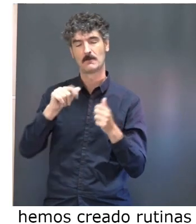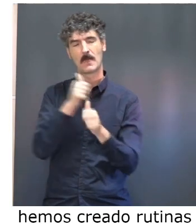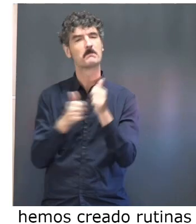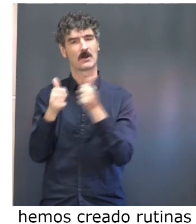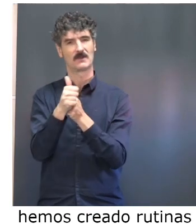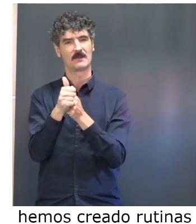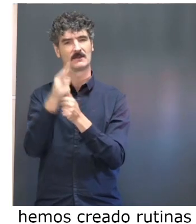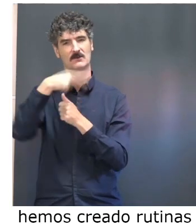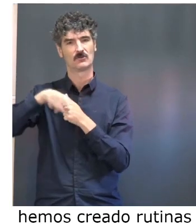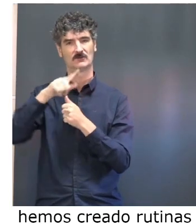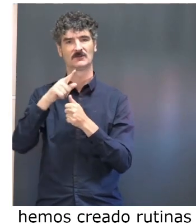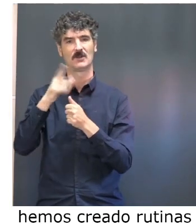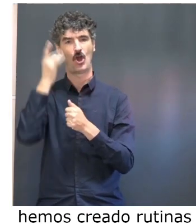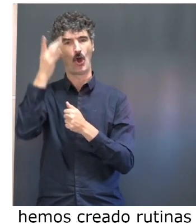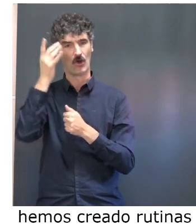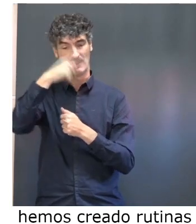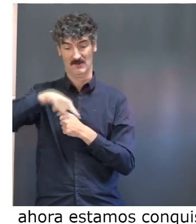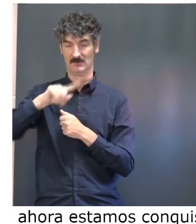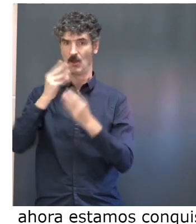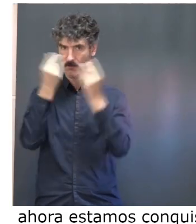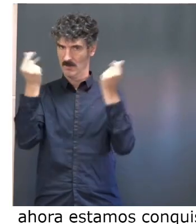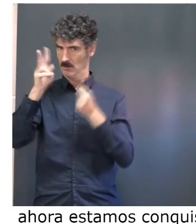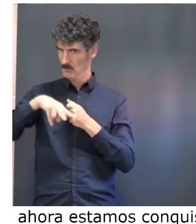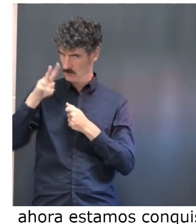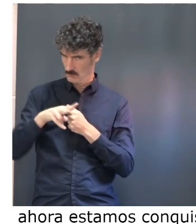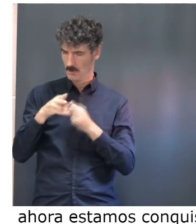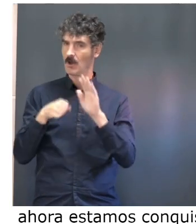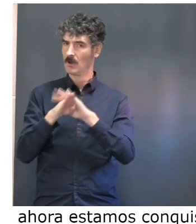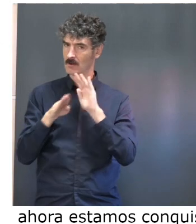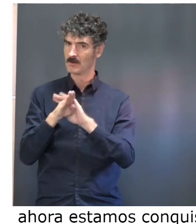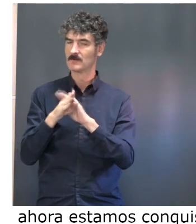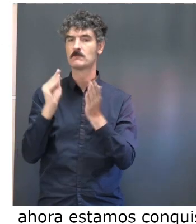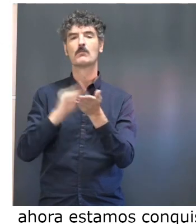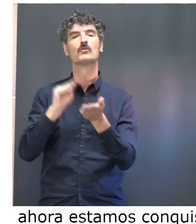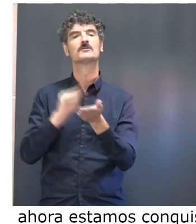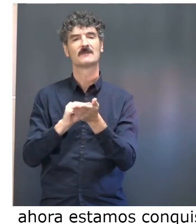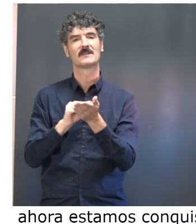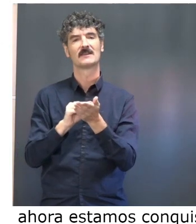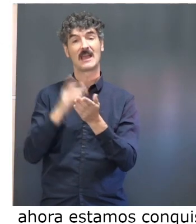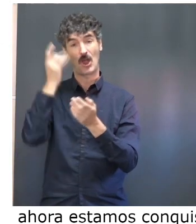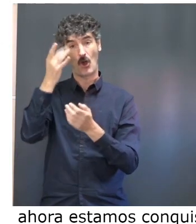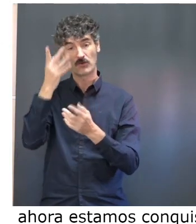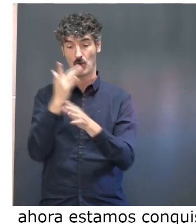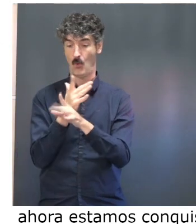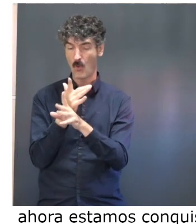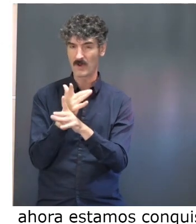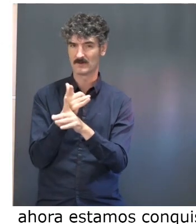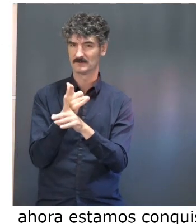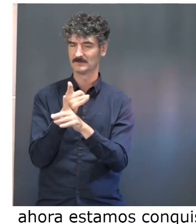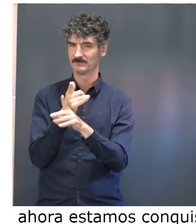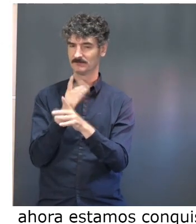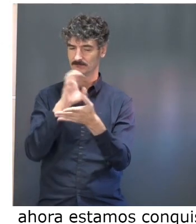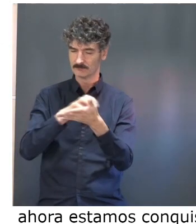prioridades, ¿no? Porque al final los momentos de ocio muchas veces se nos olvidan, pero también hay que guiar en muchas ocasiones estos momentos de ocio, de juego, pero